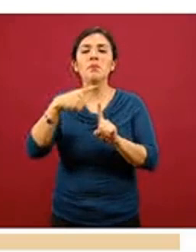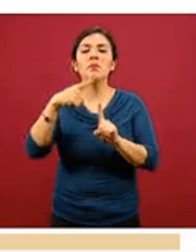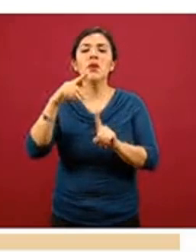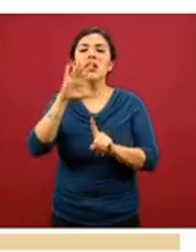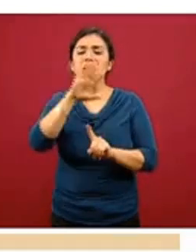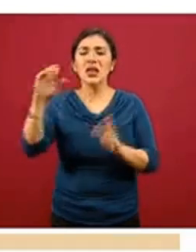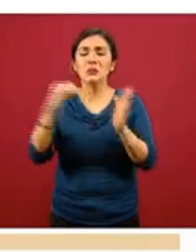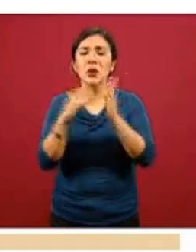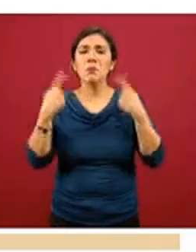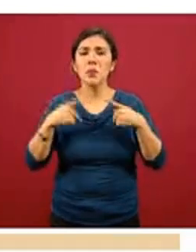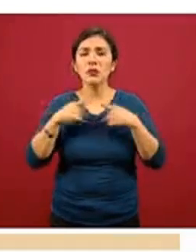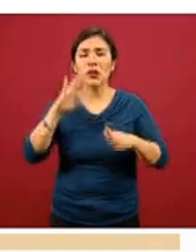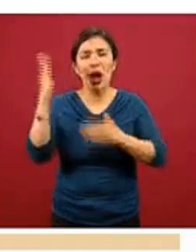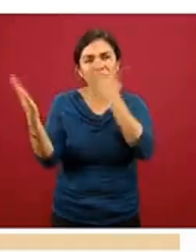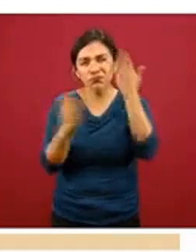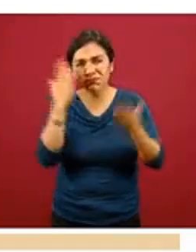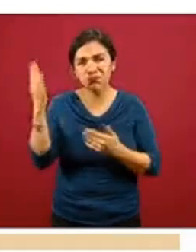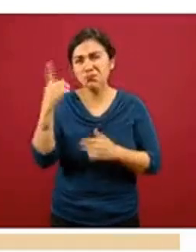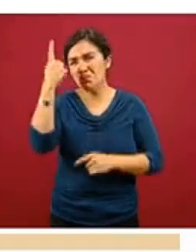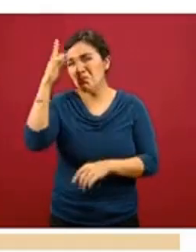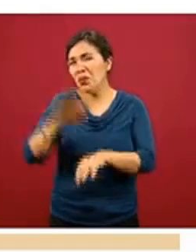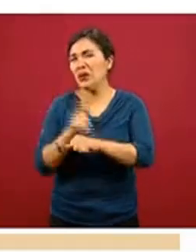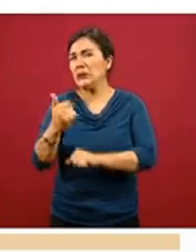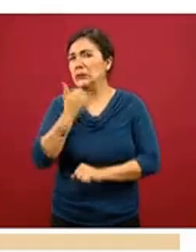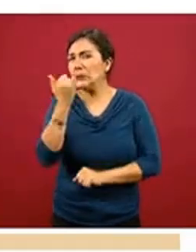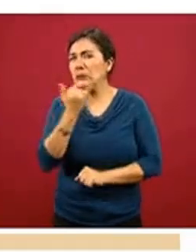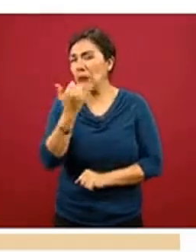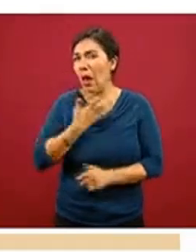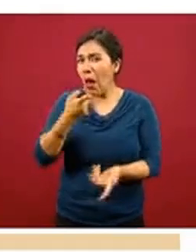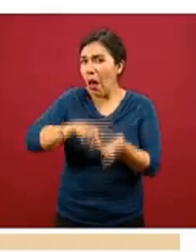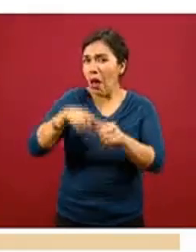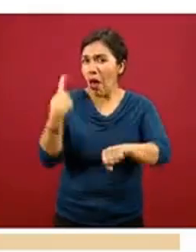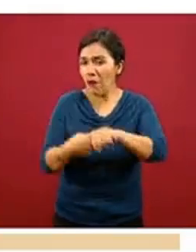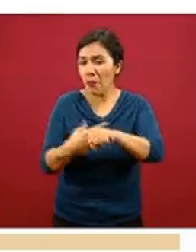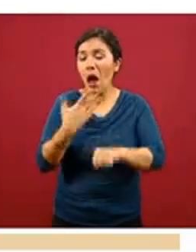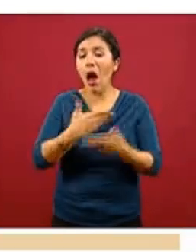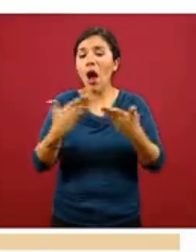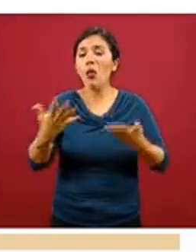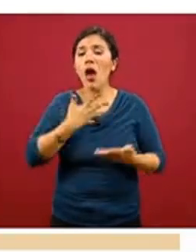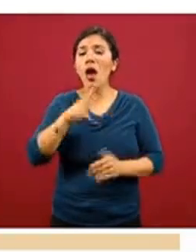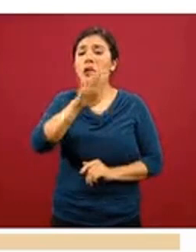que han sido estudiadas por sospecha de la enfermedad. Hoy día son